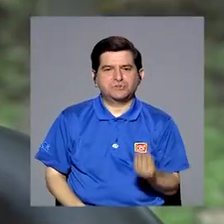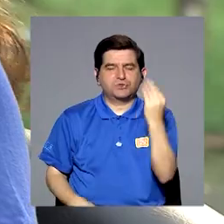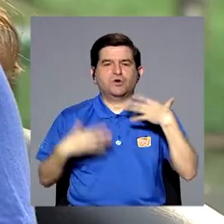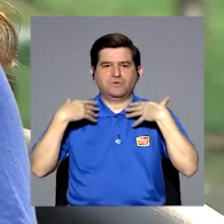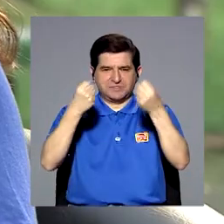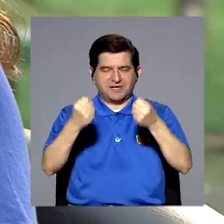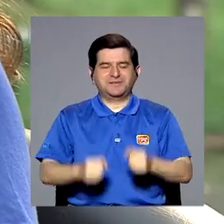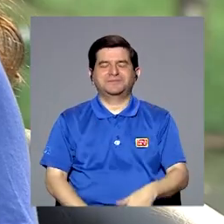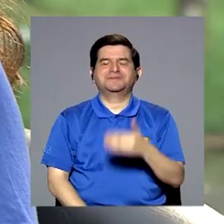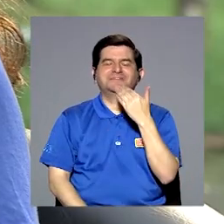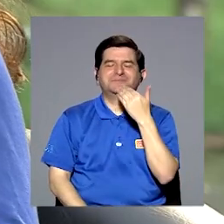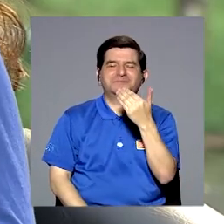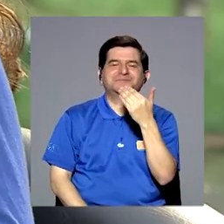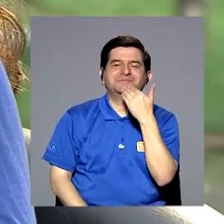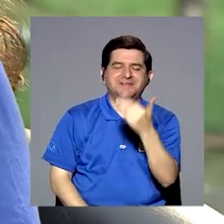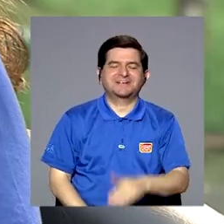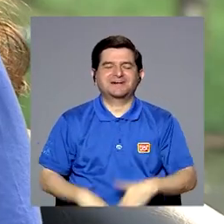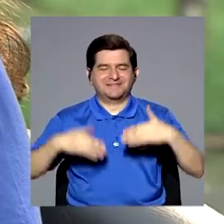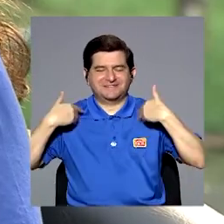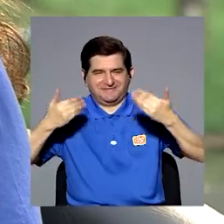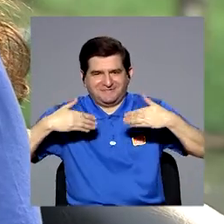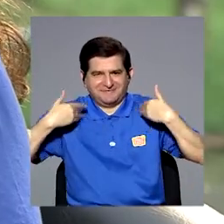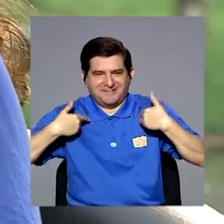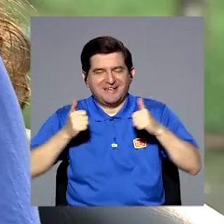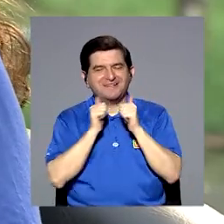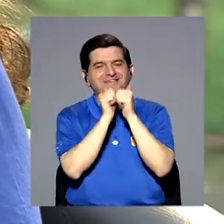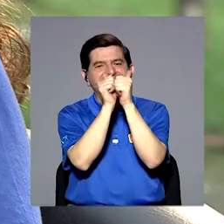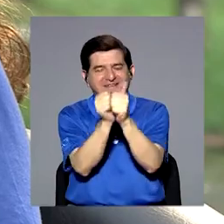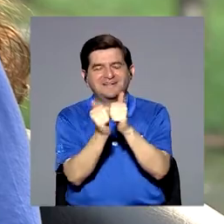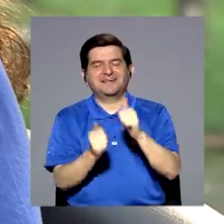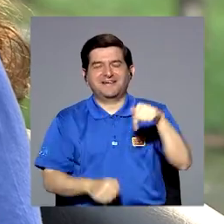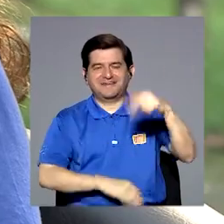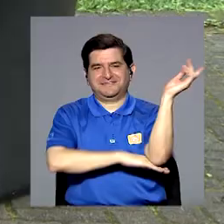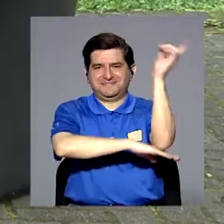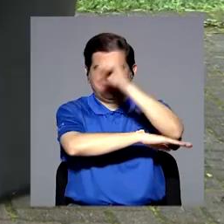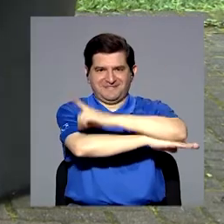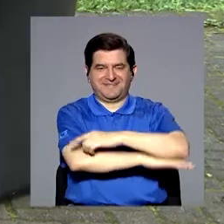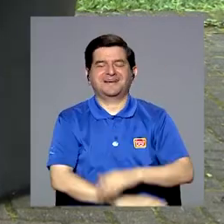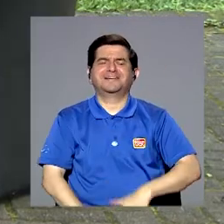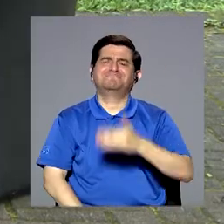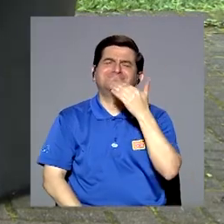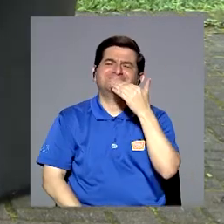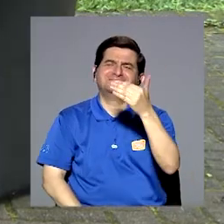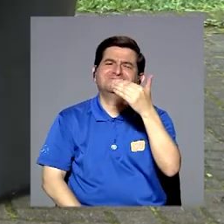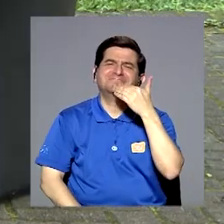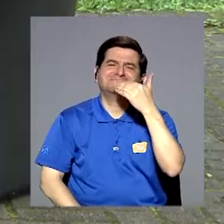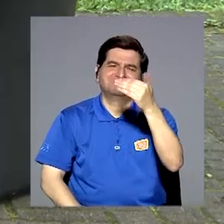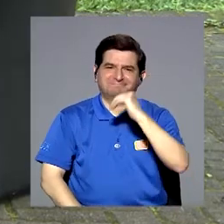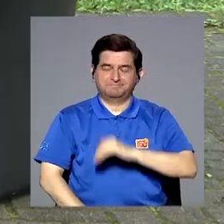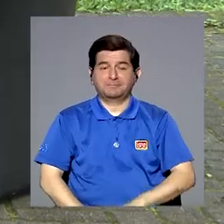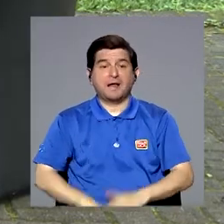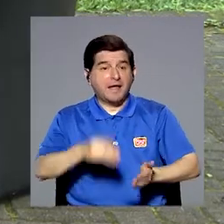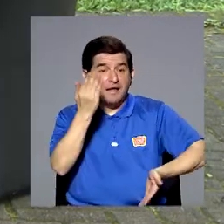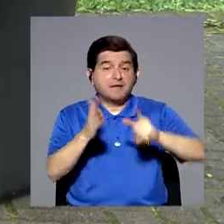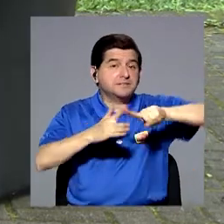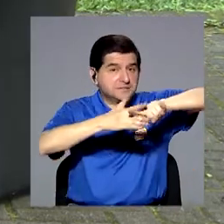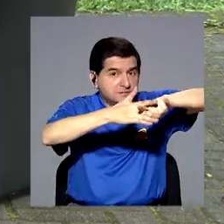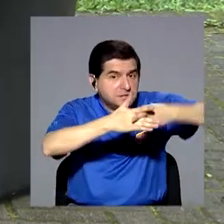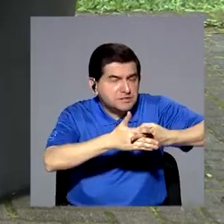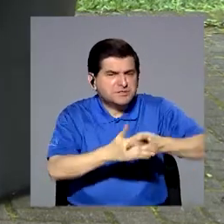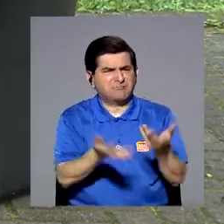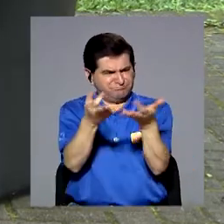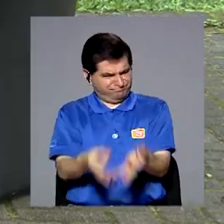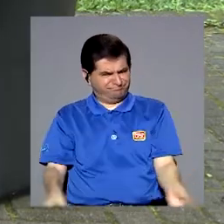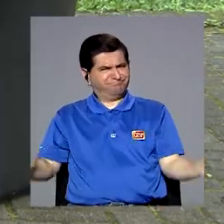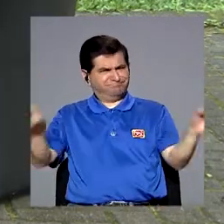Bienvenida. Muchas gracias, Gabriela. Aquí muy feliz de estar acompañándolos en este día. Ok, muchísimas gracias. Tal vez empecemos